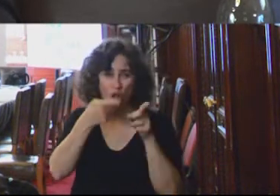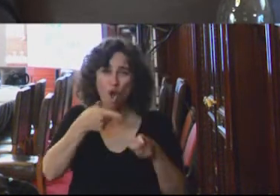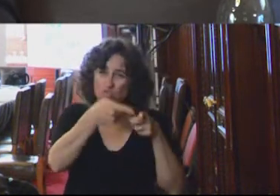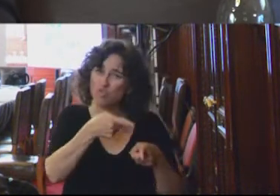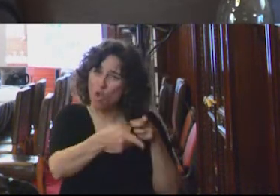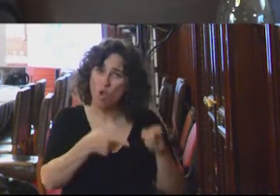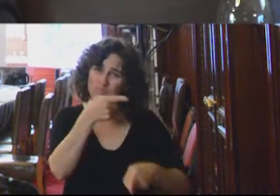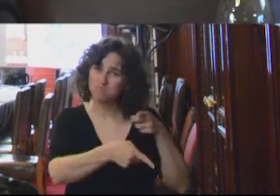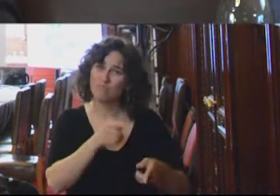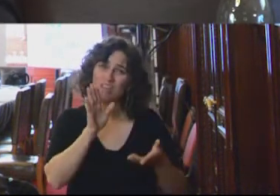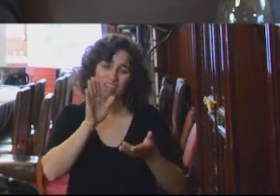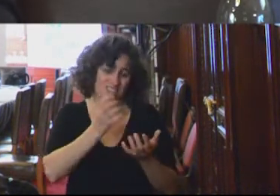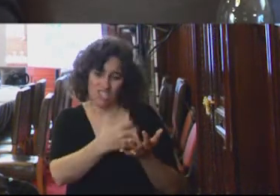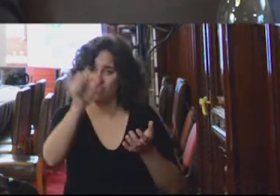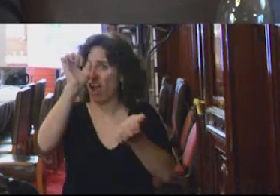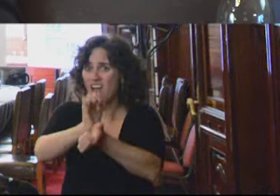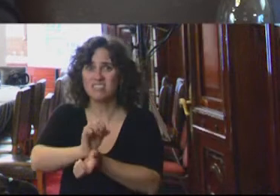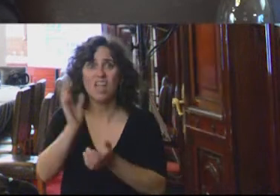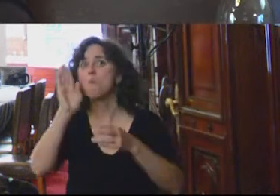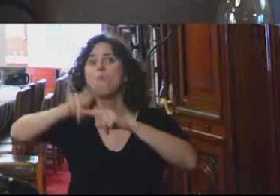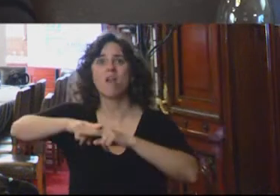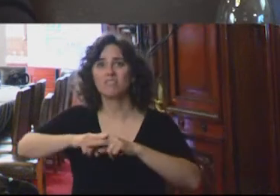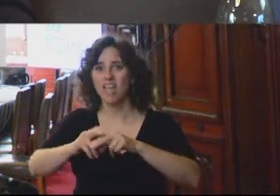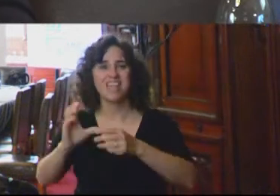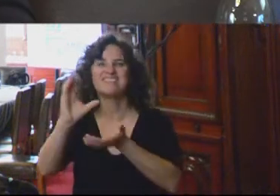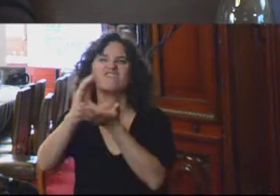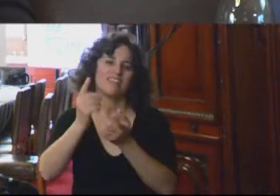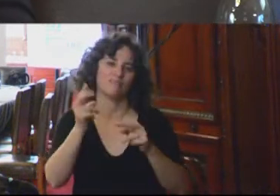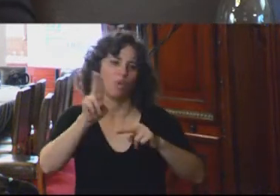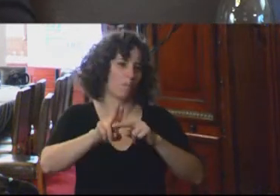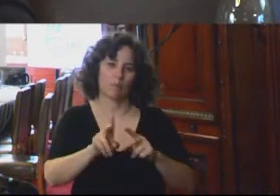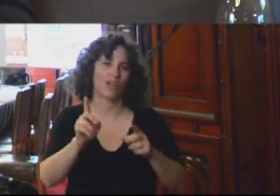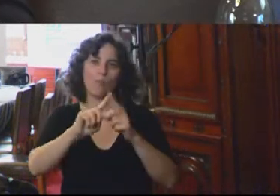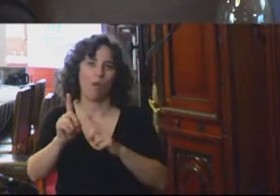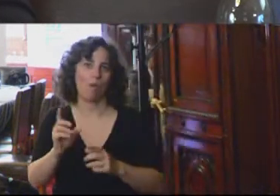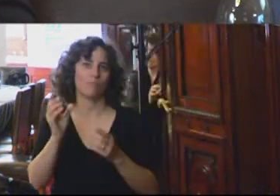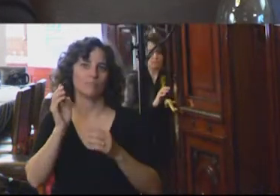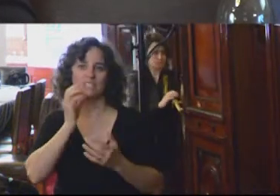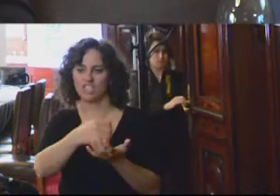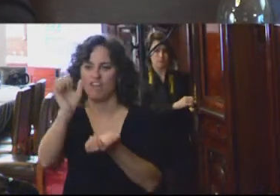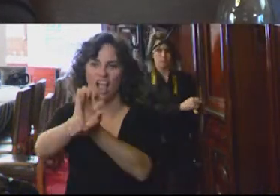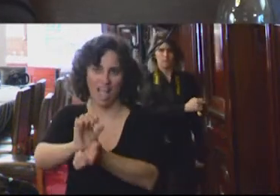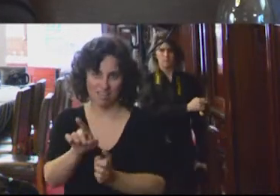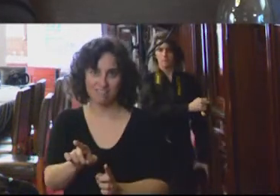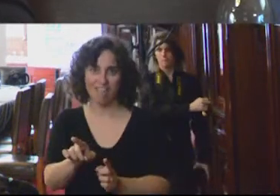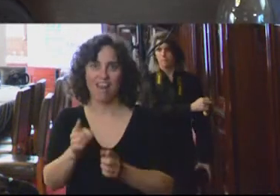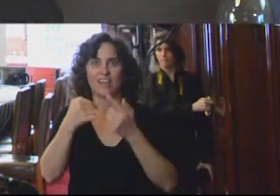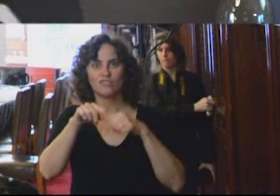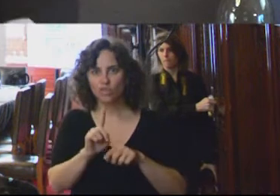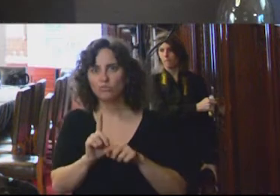y a su muerte civil por parte del alcalde de Loja, José Bolívar Castillo, a quien la Comisión de la